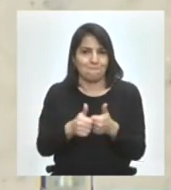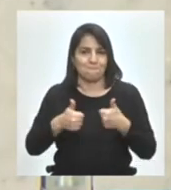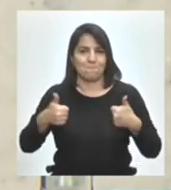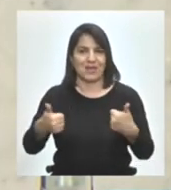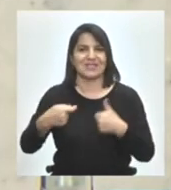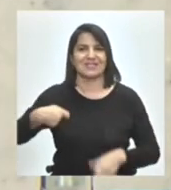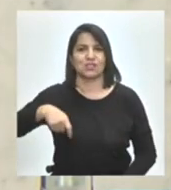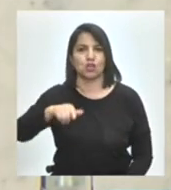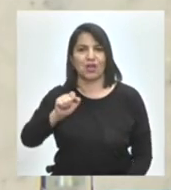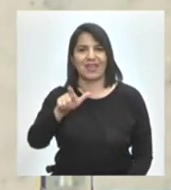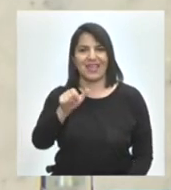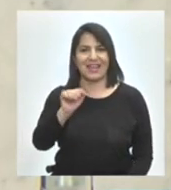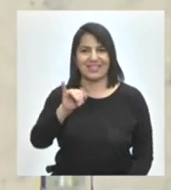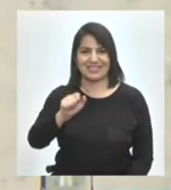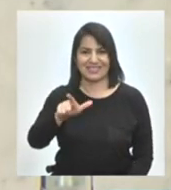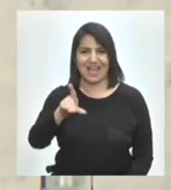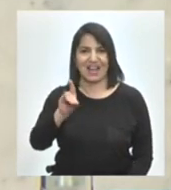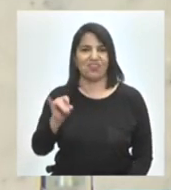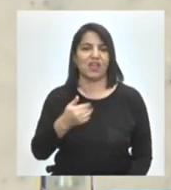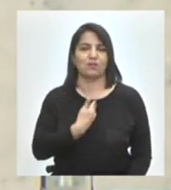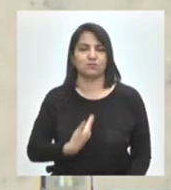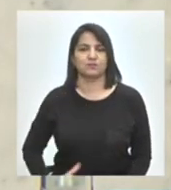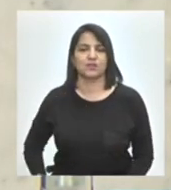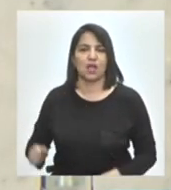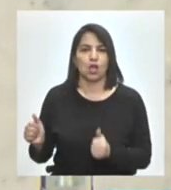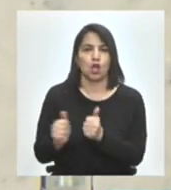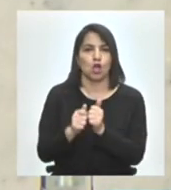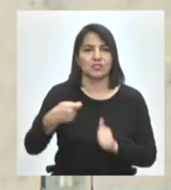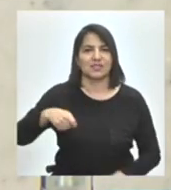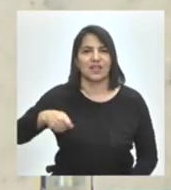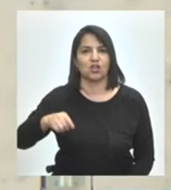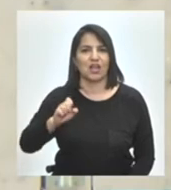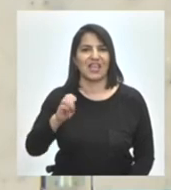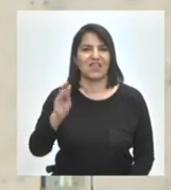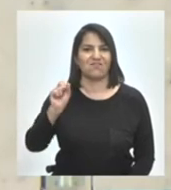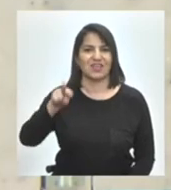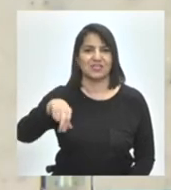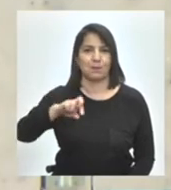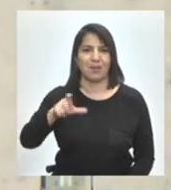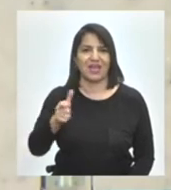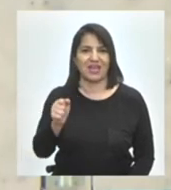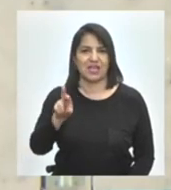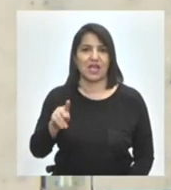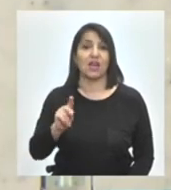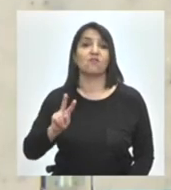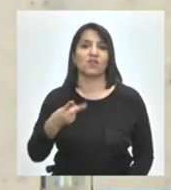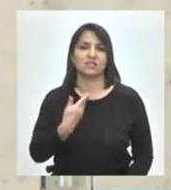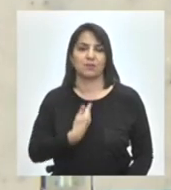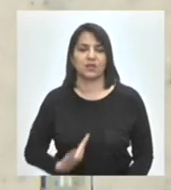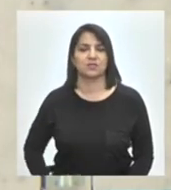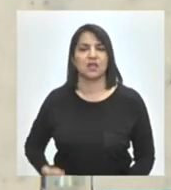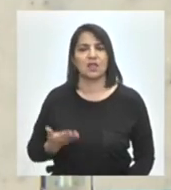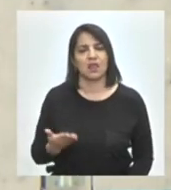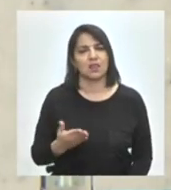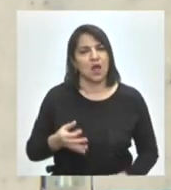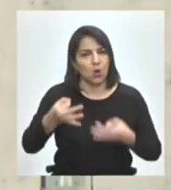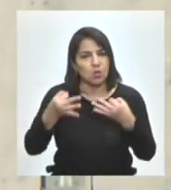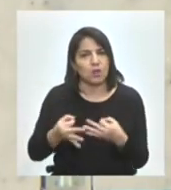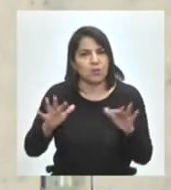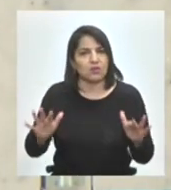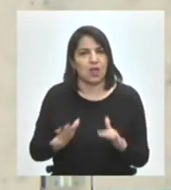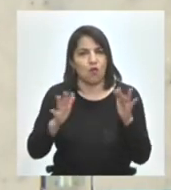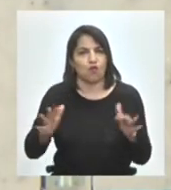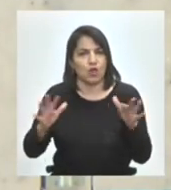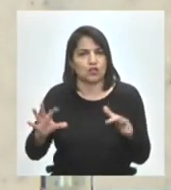senador Álvaro Lizalde, junto a la senadora Luz Ebensperger en la vicepresidencia. Justamente, en un esfuerzo conjunto